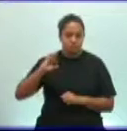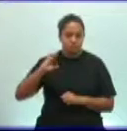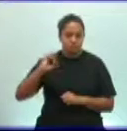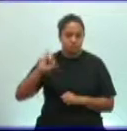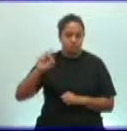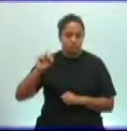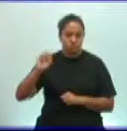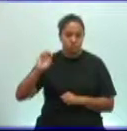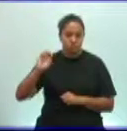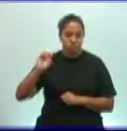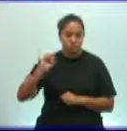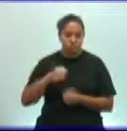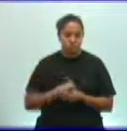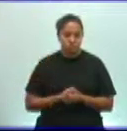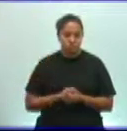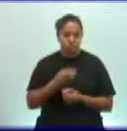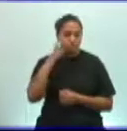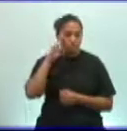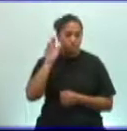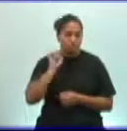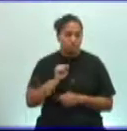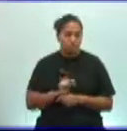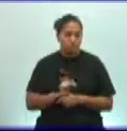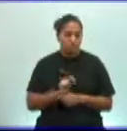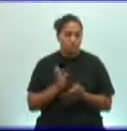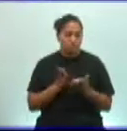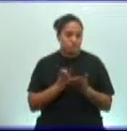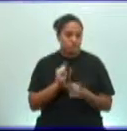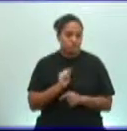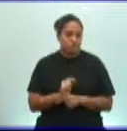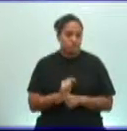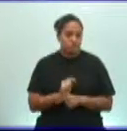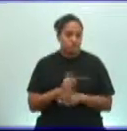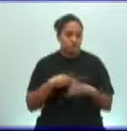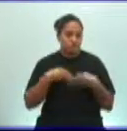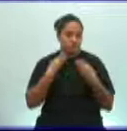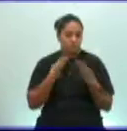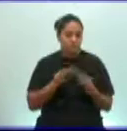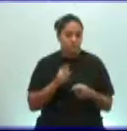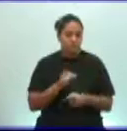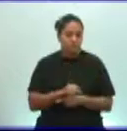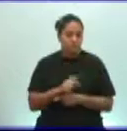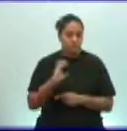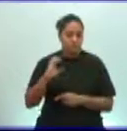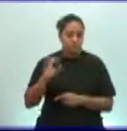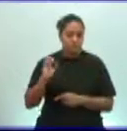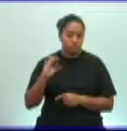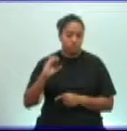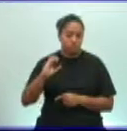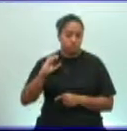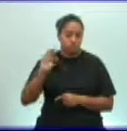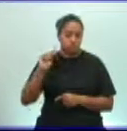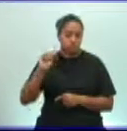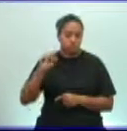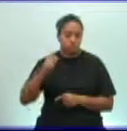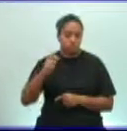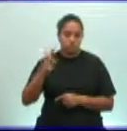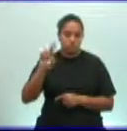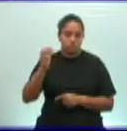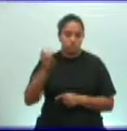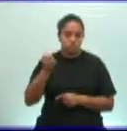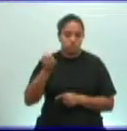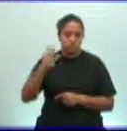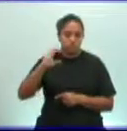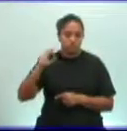a recordar este contenido para estar presentándoles las contracciones y las conjunciones, que también son clases